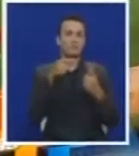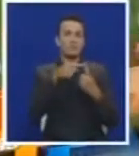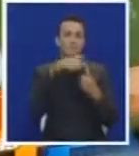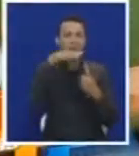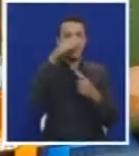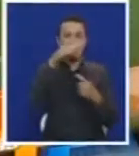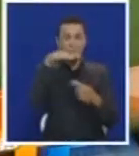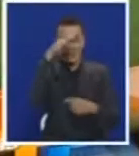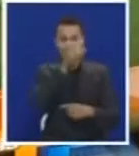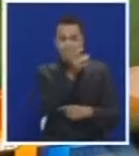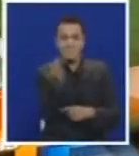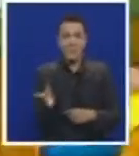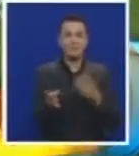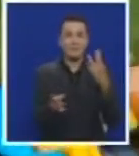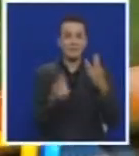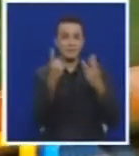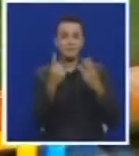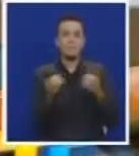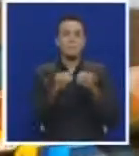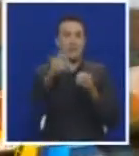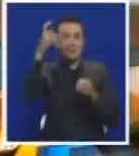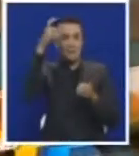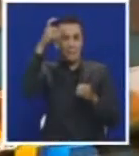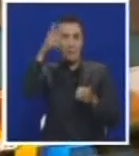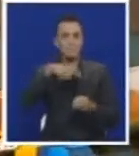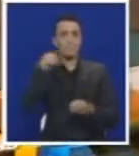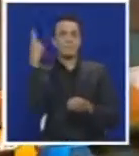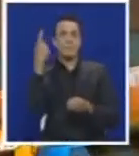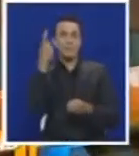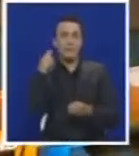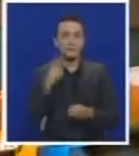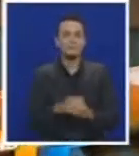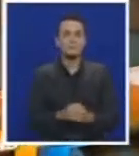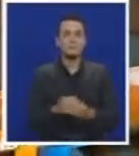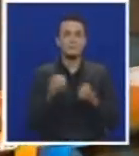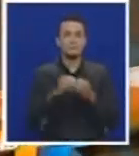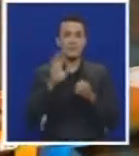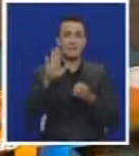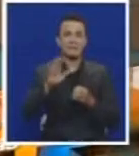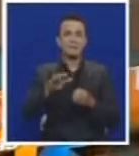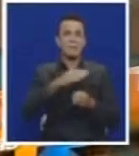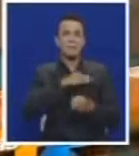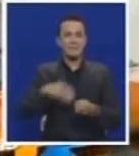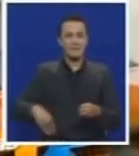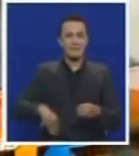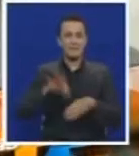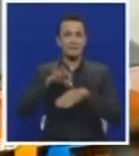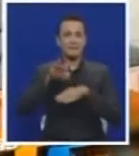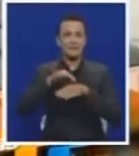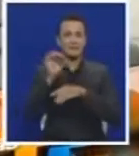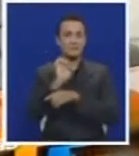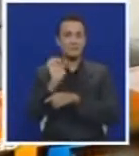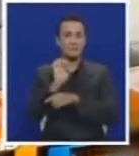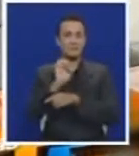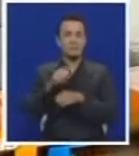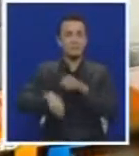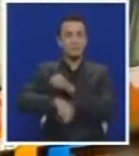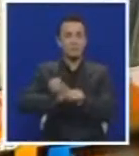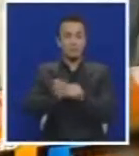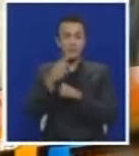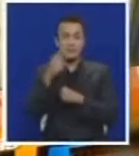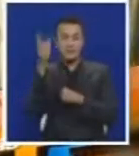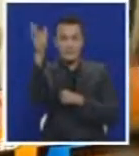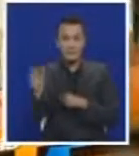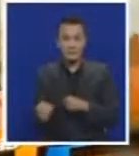América no pudo con Fortaleza en el Pascual Guerrero. Habla el presidente de la Federación Ecuatoriana de Fútbol. Destaca el papel de Reinaldo